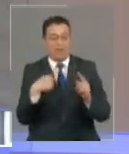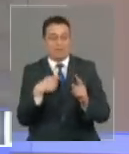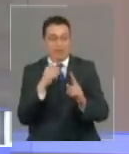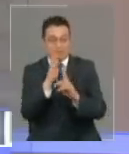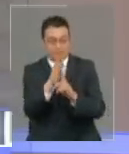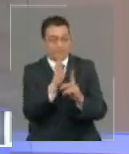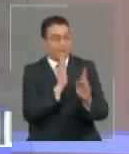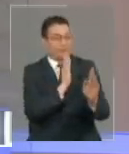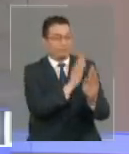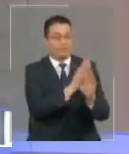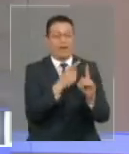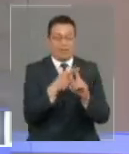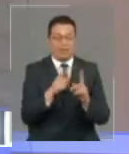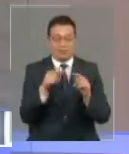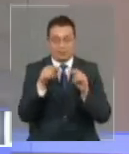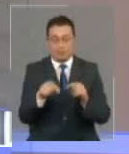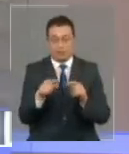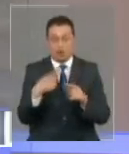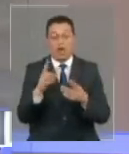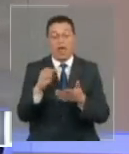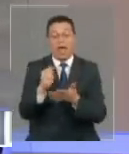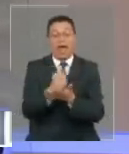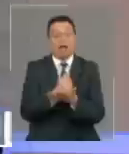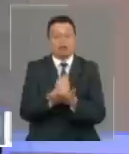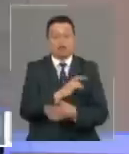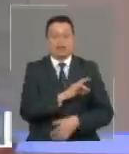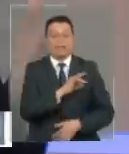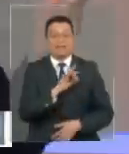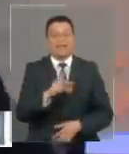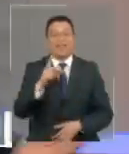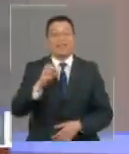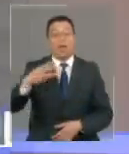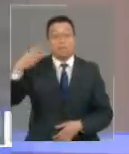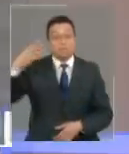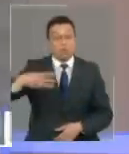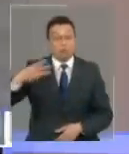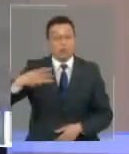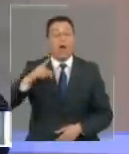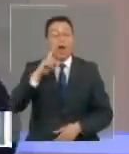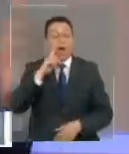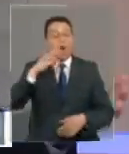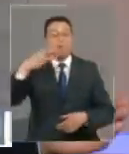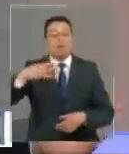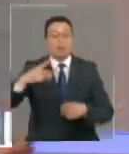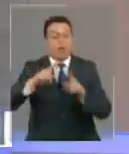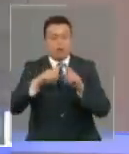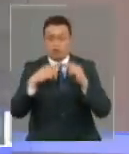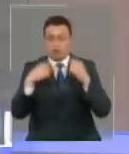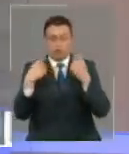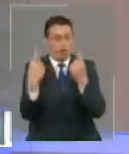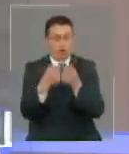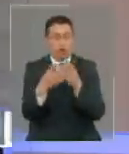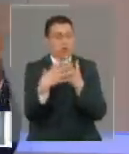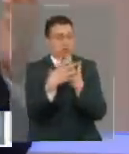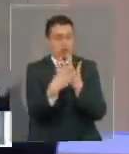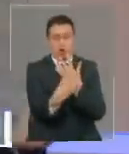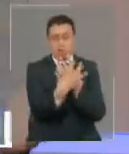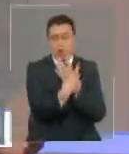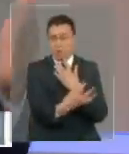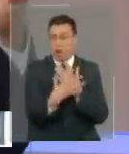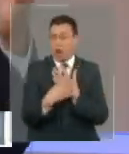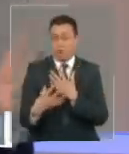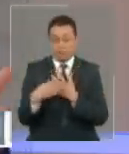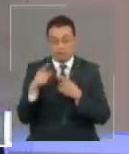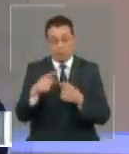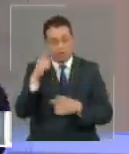laboratorios. Tenemos varios, y hoy día con la Asociación Chilena de Municipalidades, en donde hay municipalidades de todas las tendencias que han copiado esto, porque lo